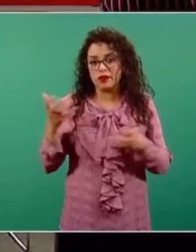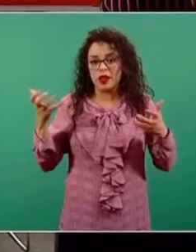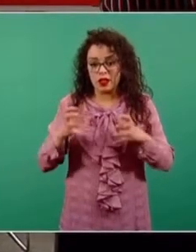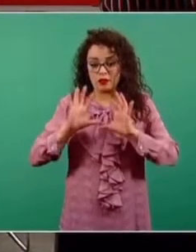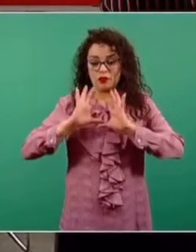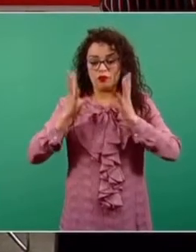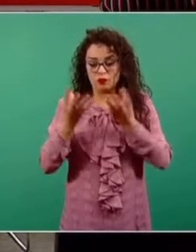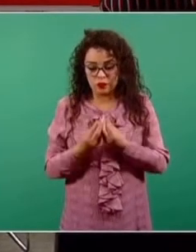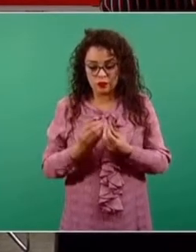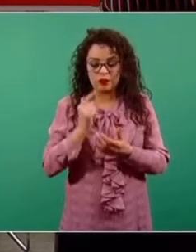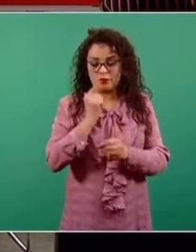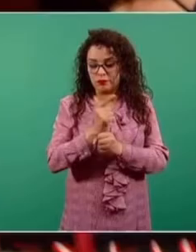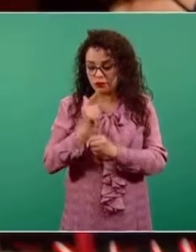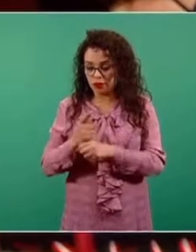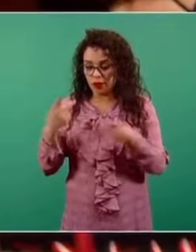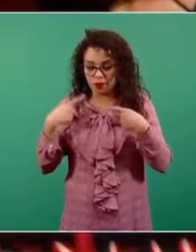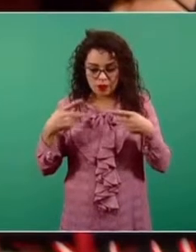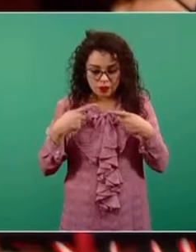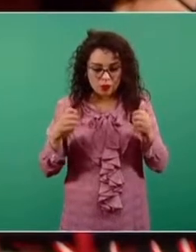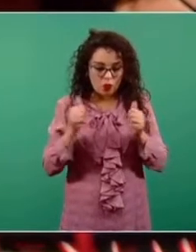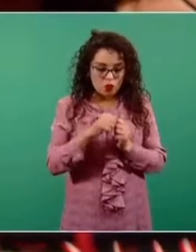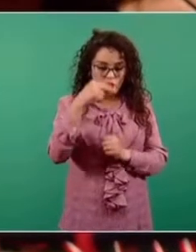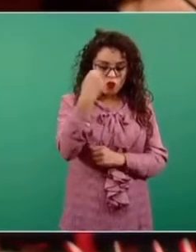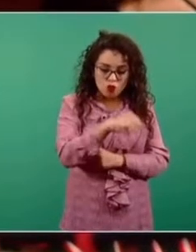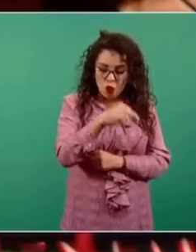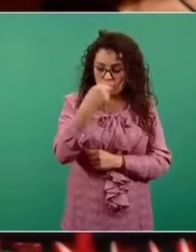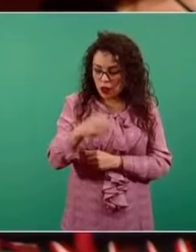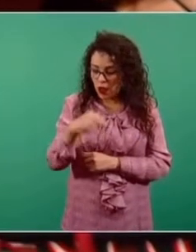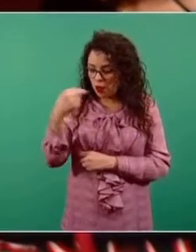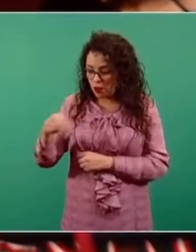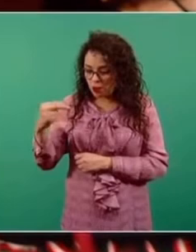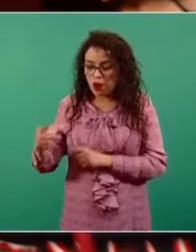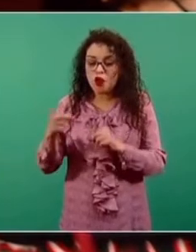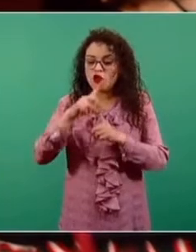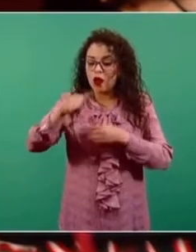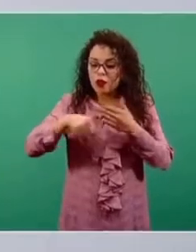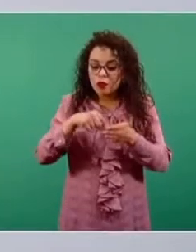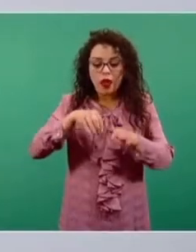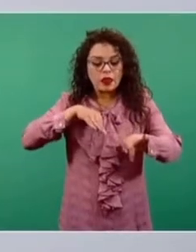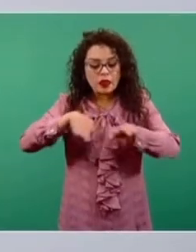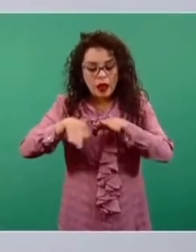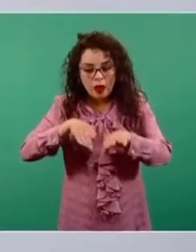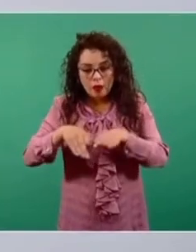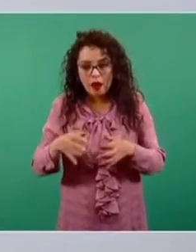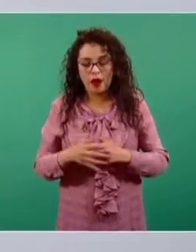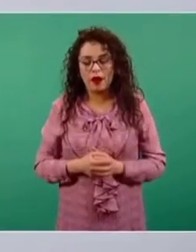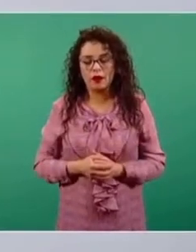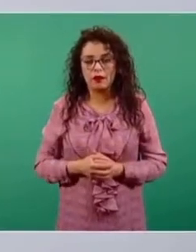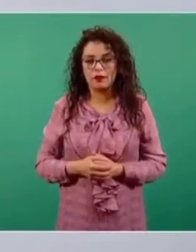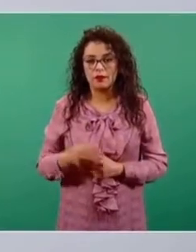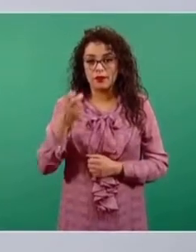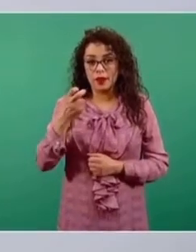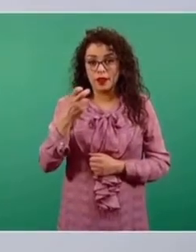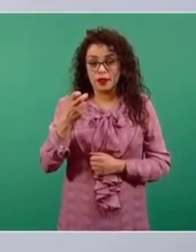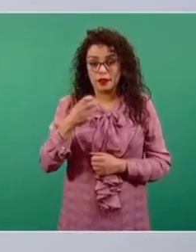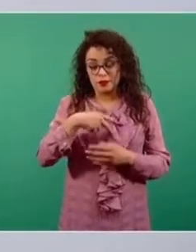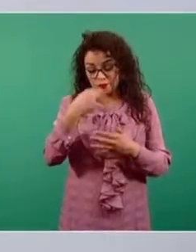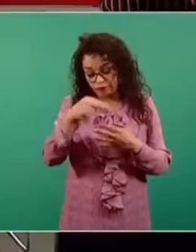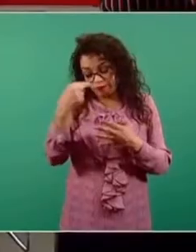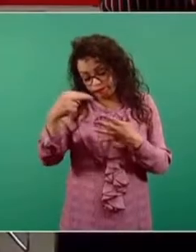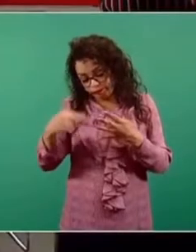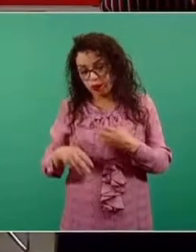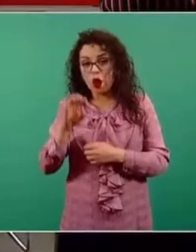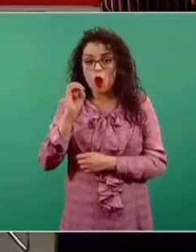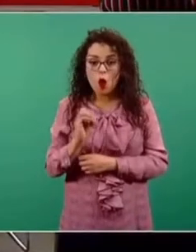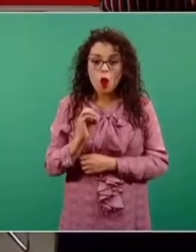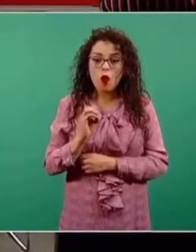e identificar a todas estas personas con nombre y apellido y el lugar donde trabajan, o en su momento estas listas se las hacen llegar a lo mejor los